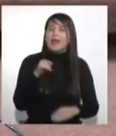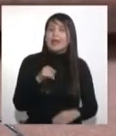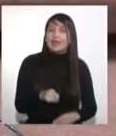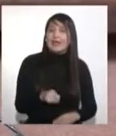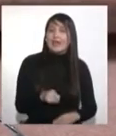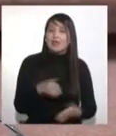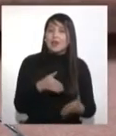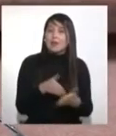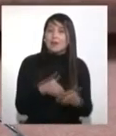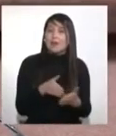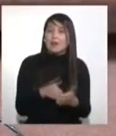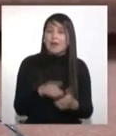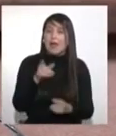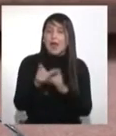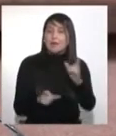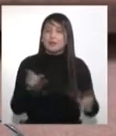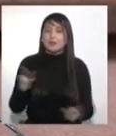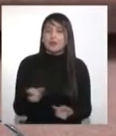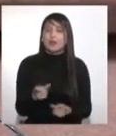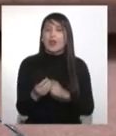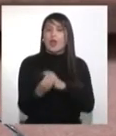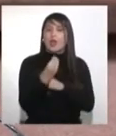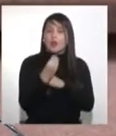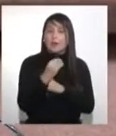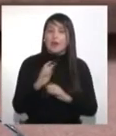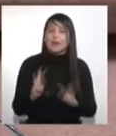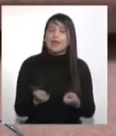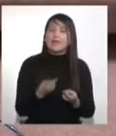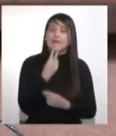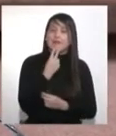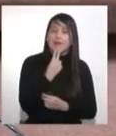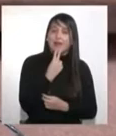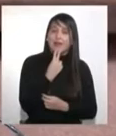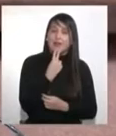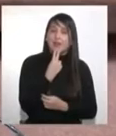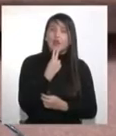al hombre comer y vivir y por tanto sus derechos fundamentales.